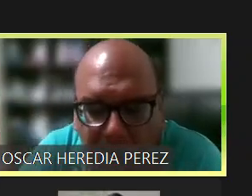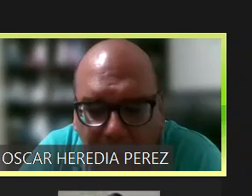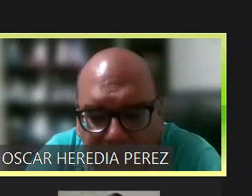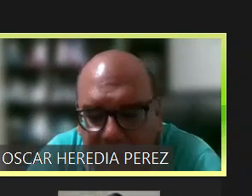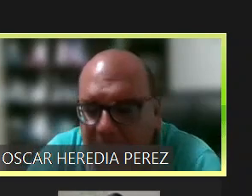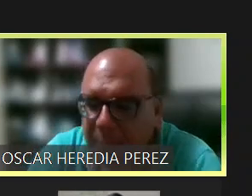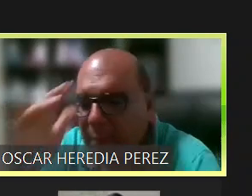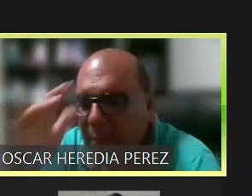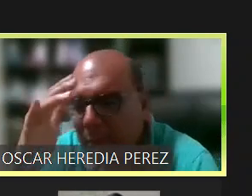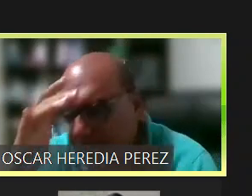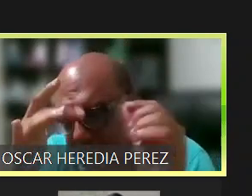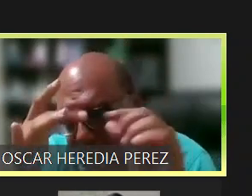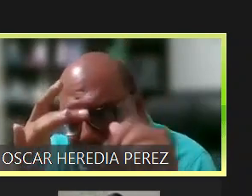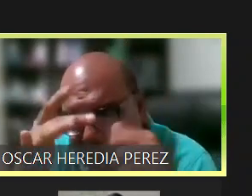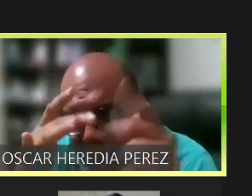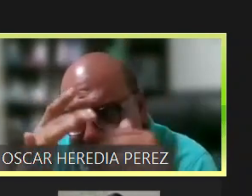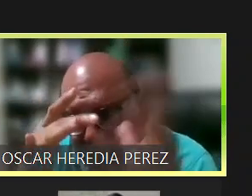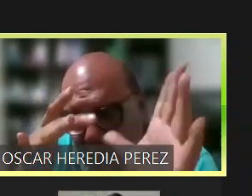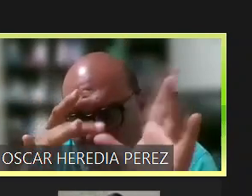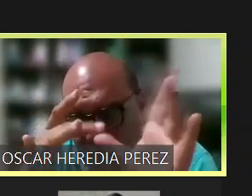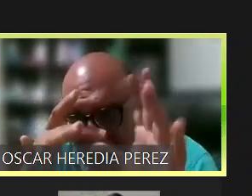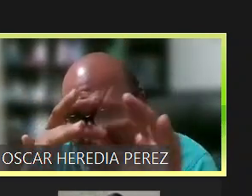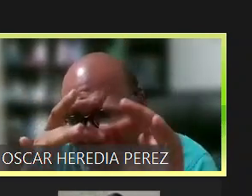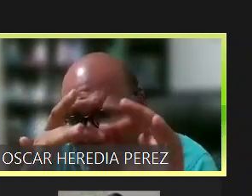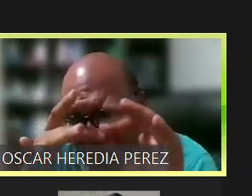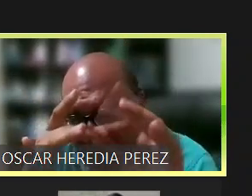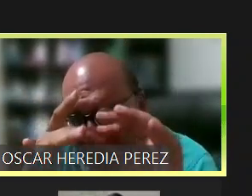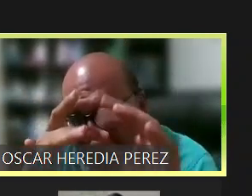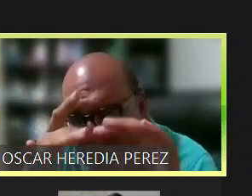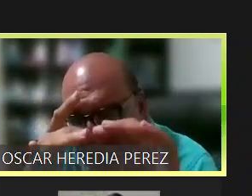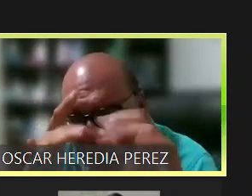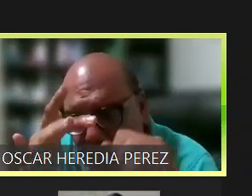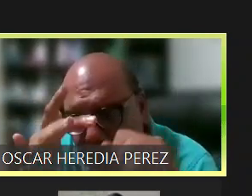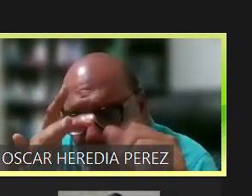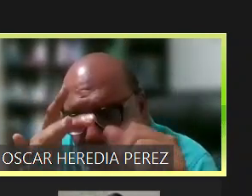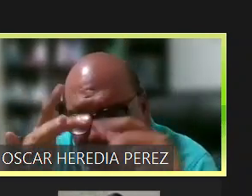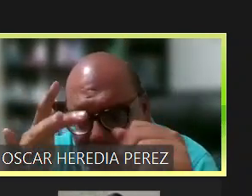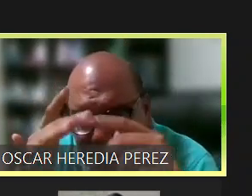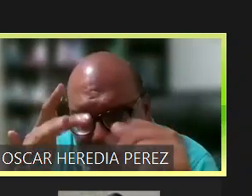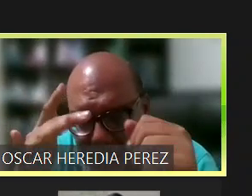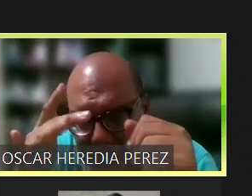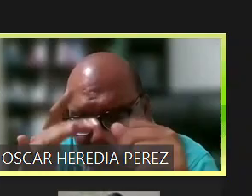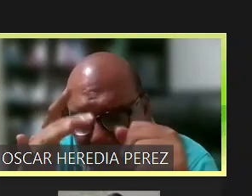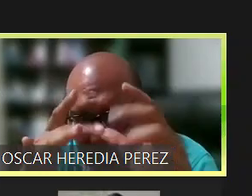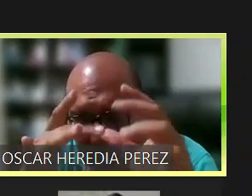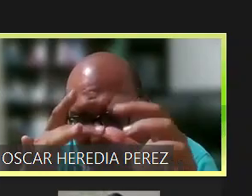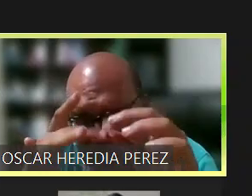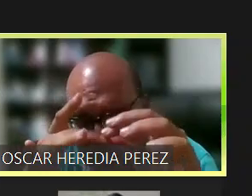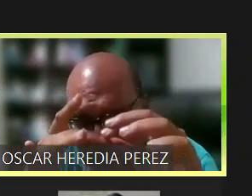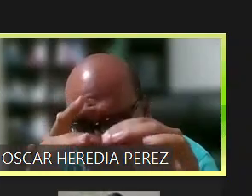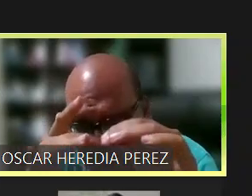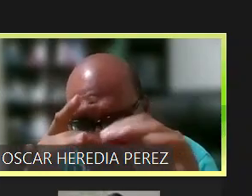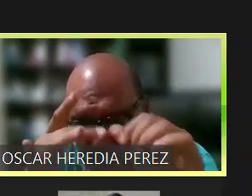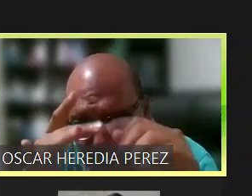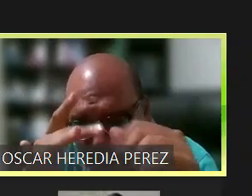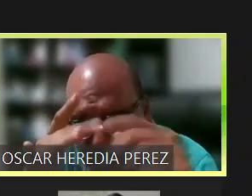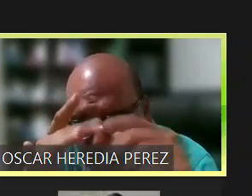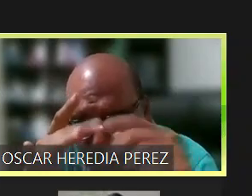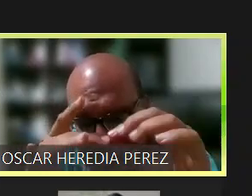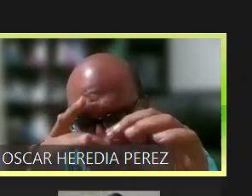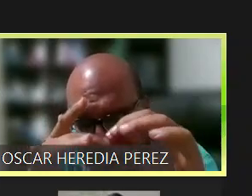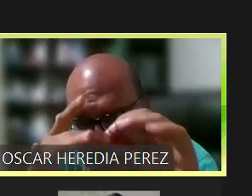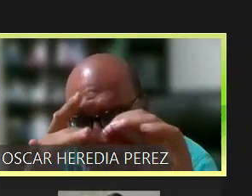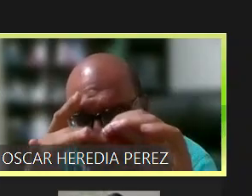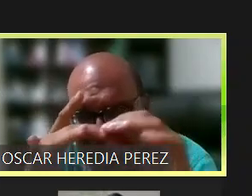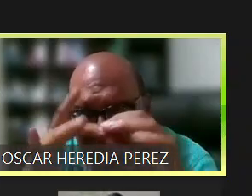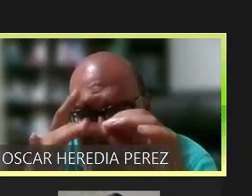¿no? Al hacer esto, al percutir o al presionar o